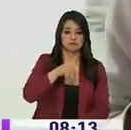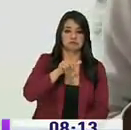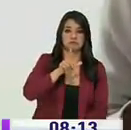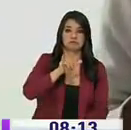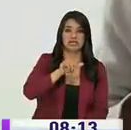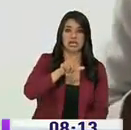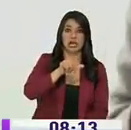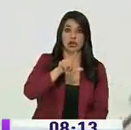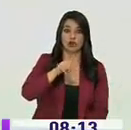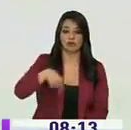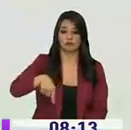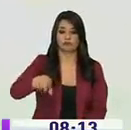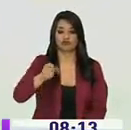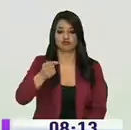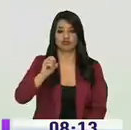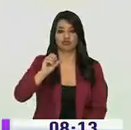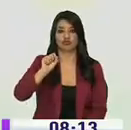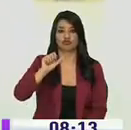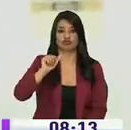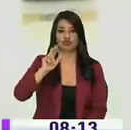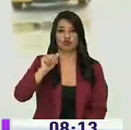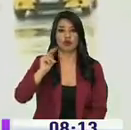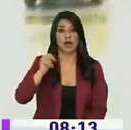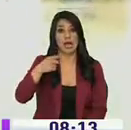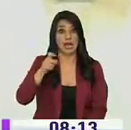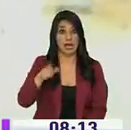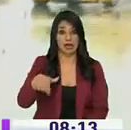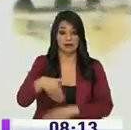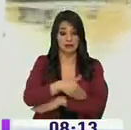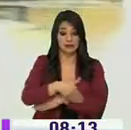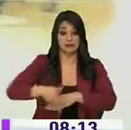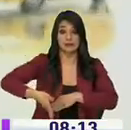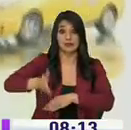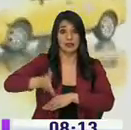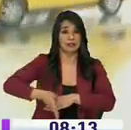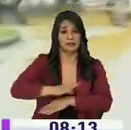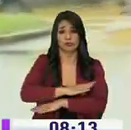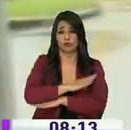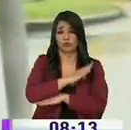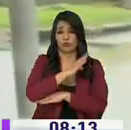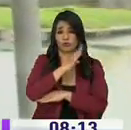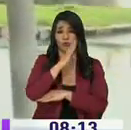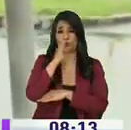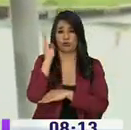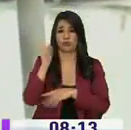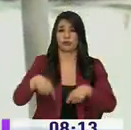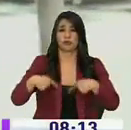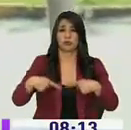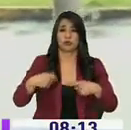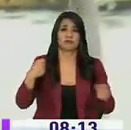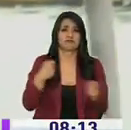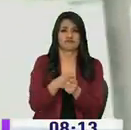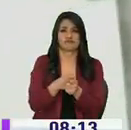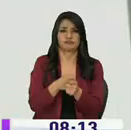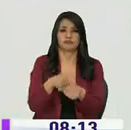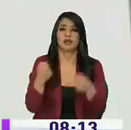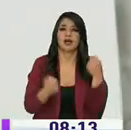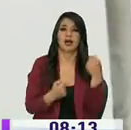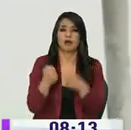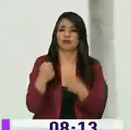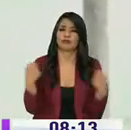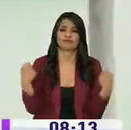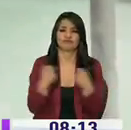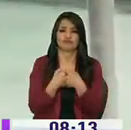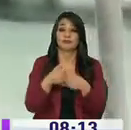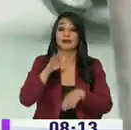Sosoranga. La comunidad comenta que en esta esquina, a toda hora, durante todos los días, hay accidentes de tránsito, precisamente por la falta